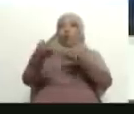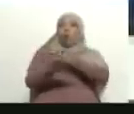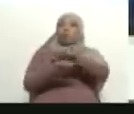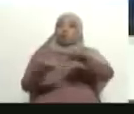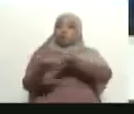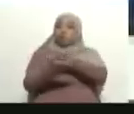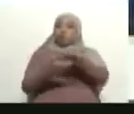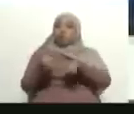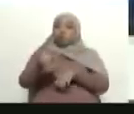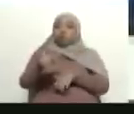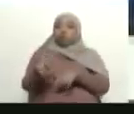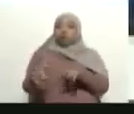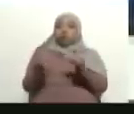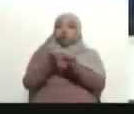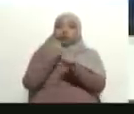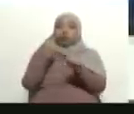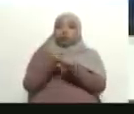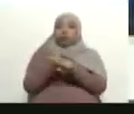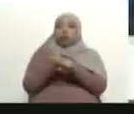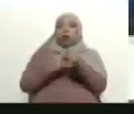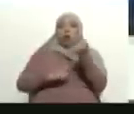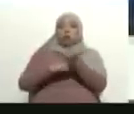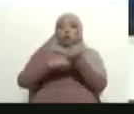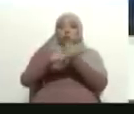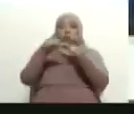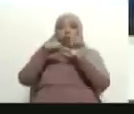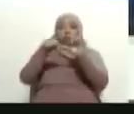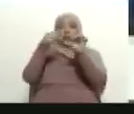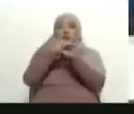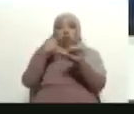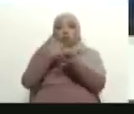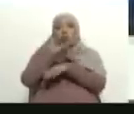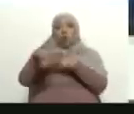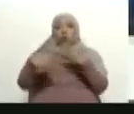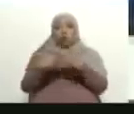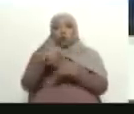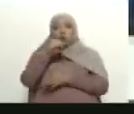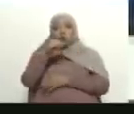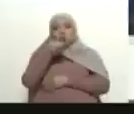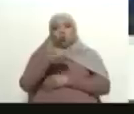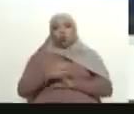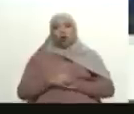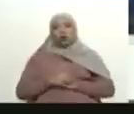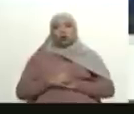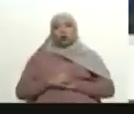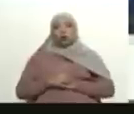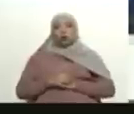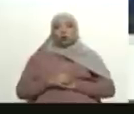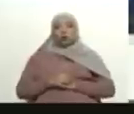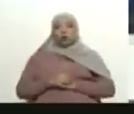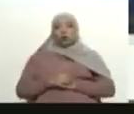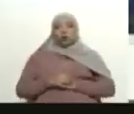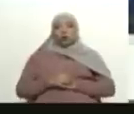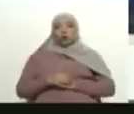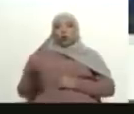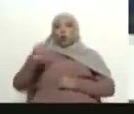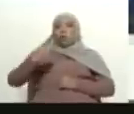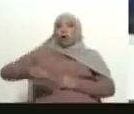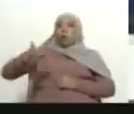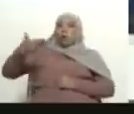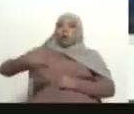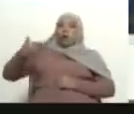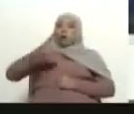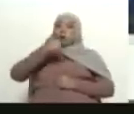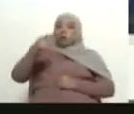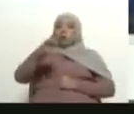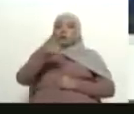resolución del combate permanente contra todo tipo de delitos. Lo más importante